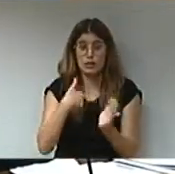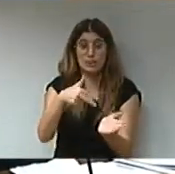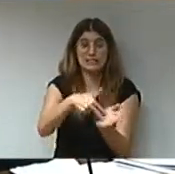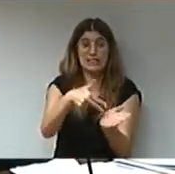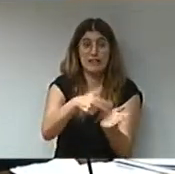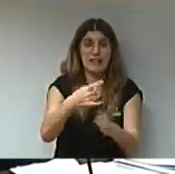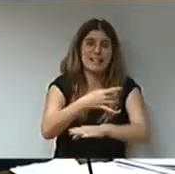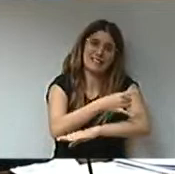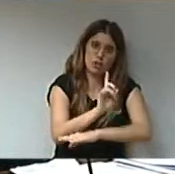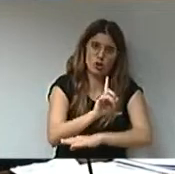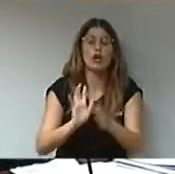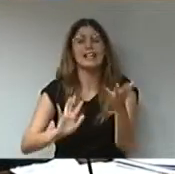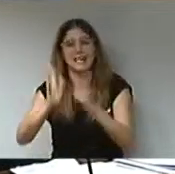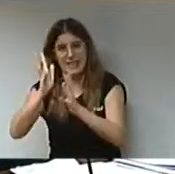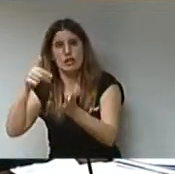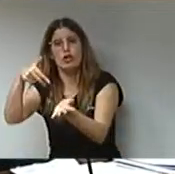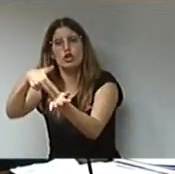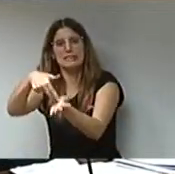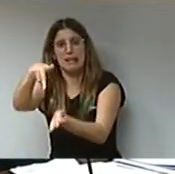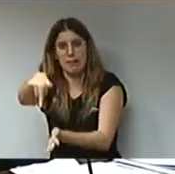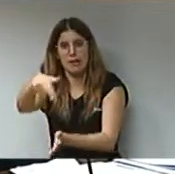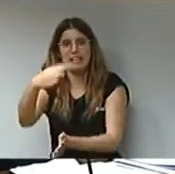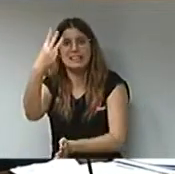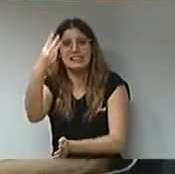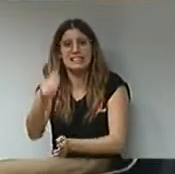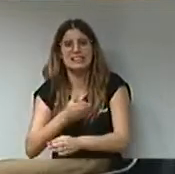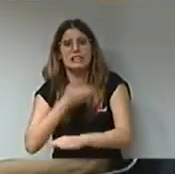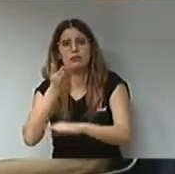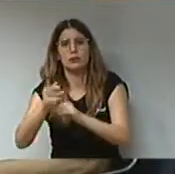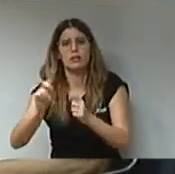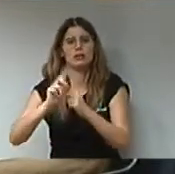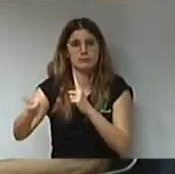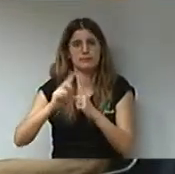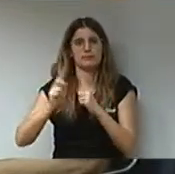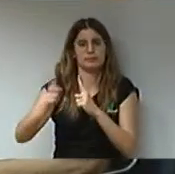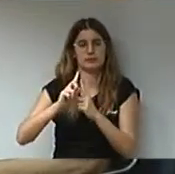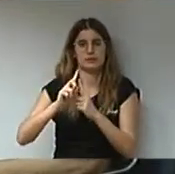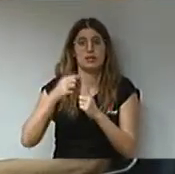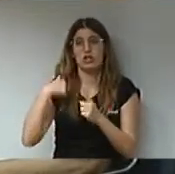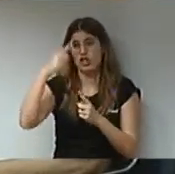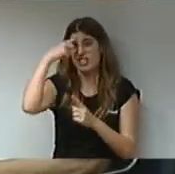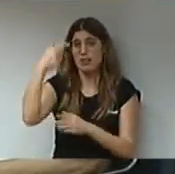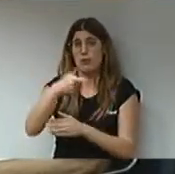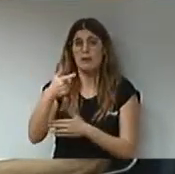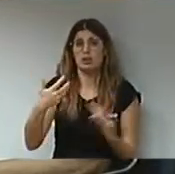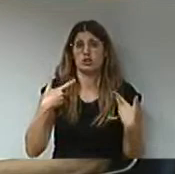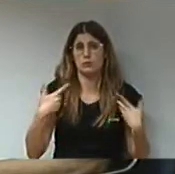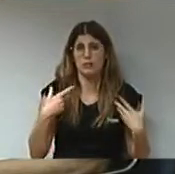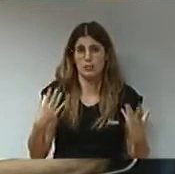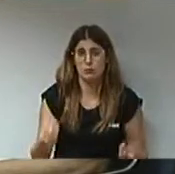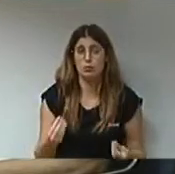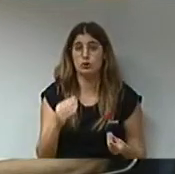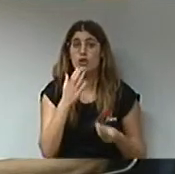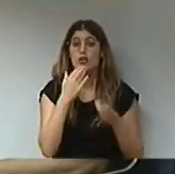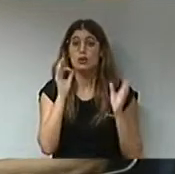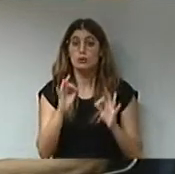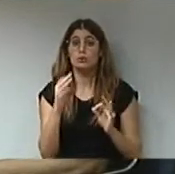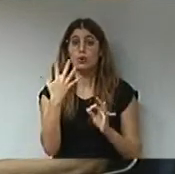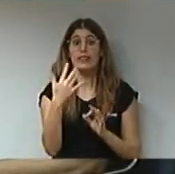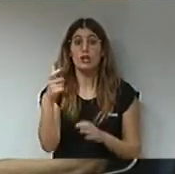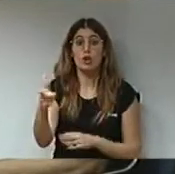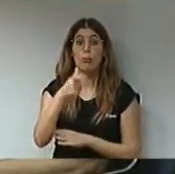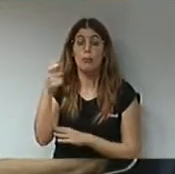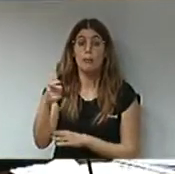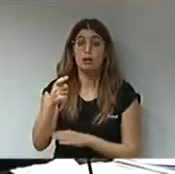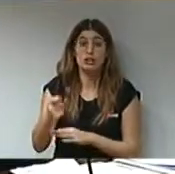en el tren, yo sé lo que pasó en el incendio, porque estuve los 3 días yendo al incendio. Y sé lo que sufrieron los bomberos. Y sé cuando había 5 bomberos en Toralx que estuvieron a